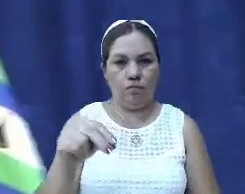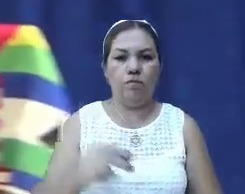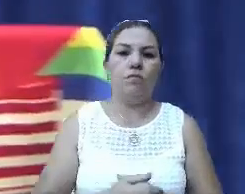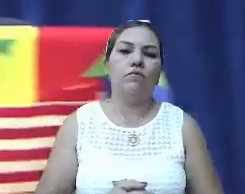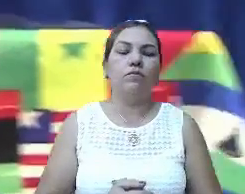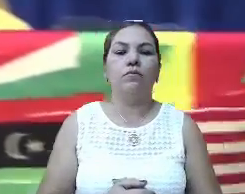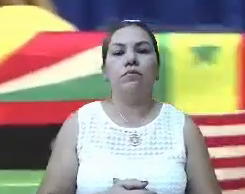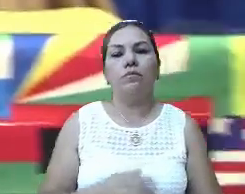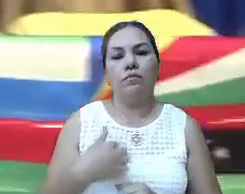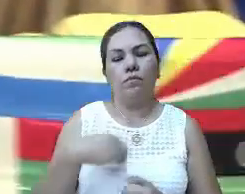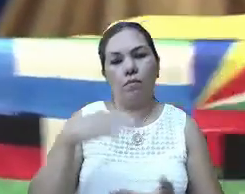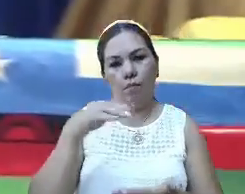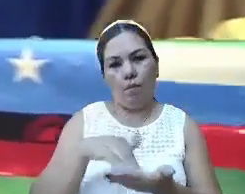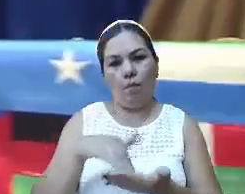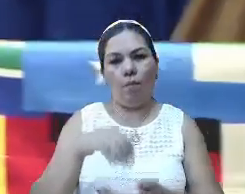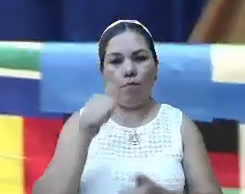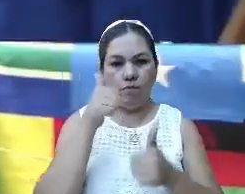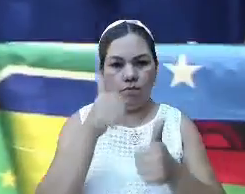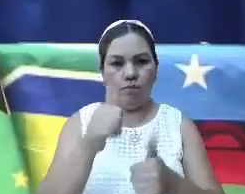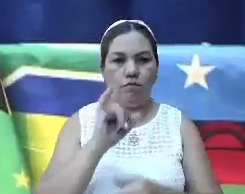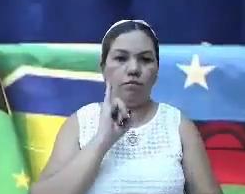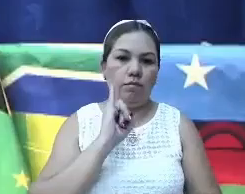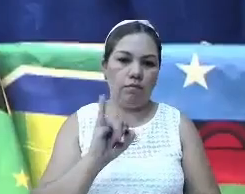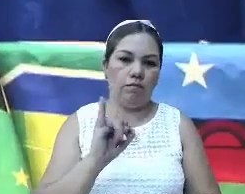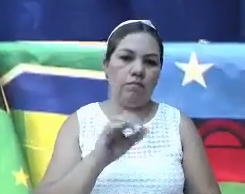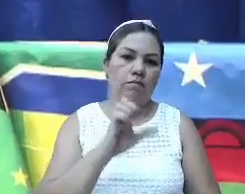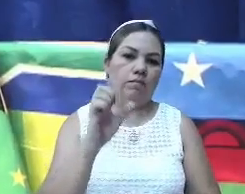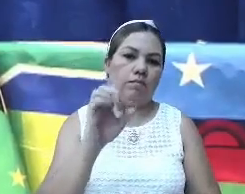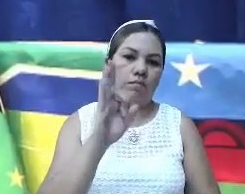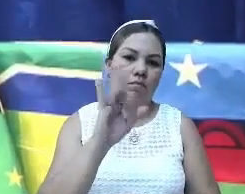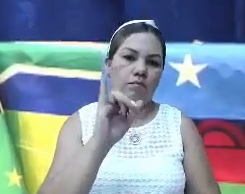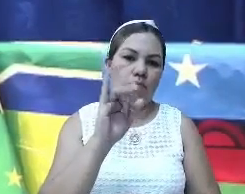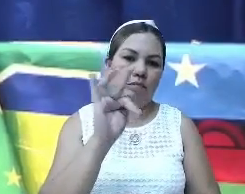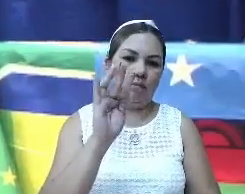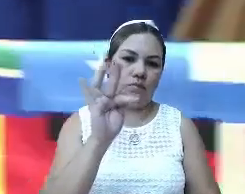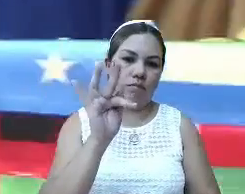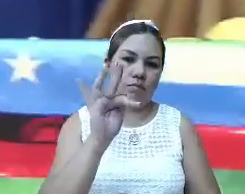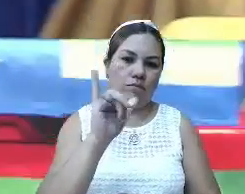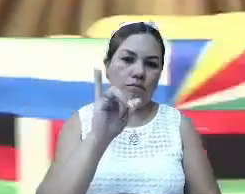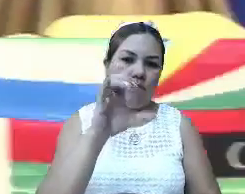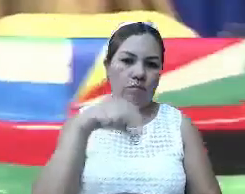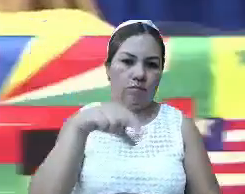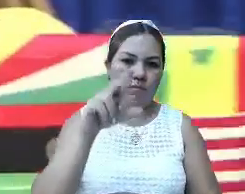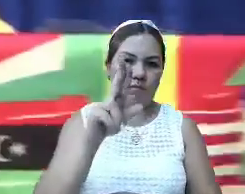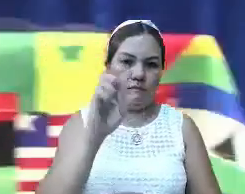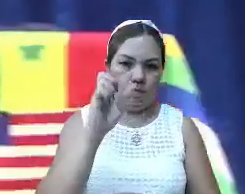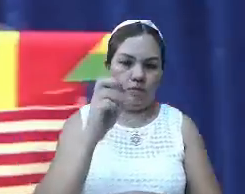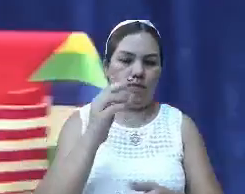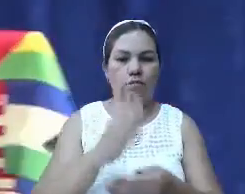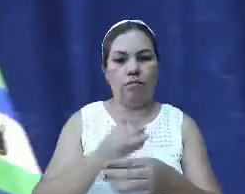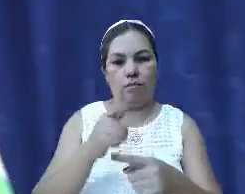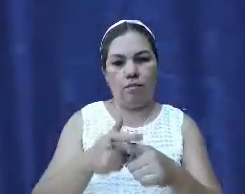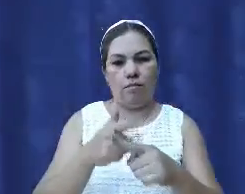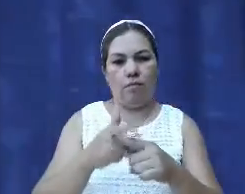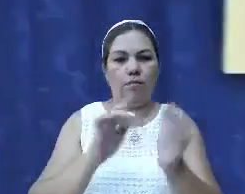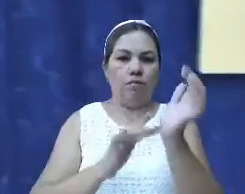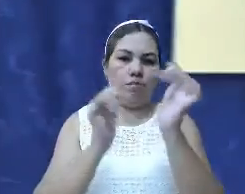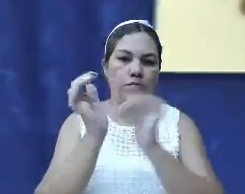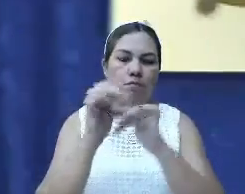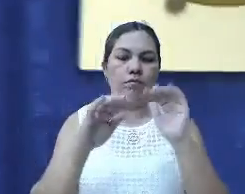edifique lo que es de ti, Señor. En el nombre de Jesús. Amén. Dale un aplauso al Señor